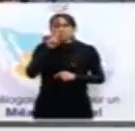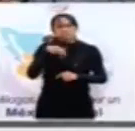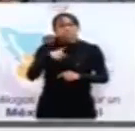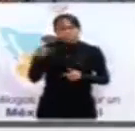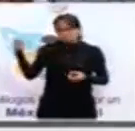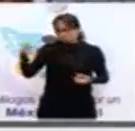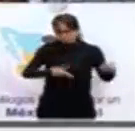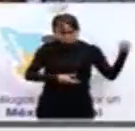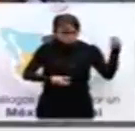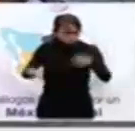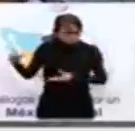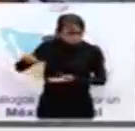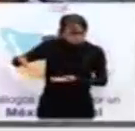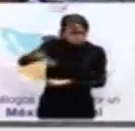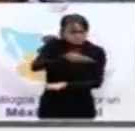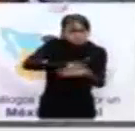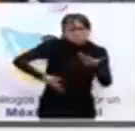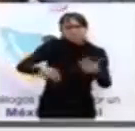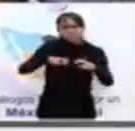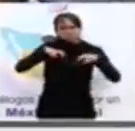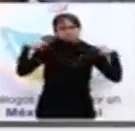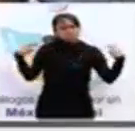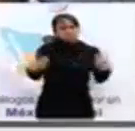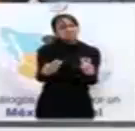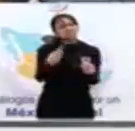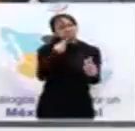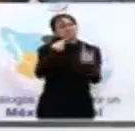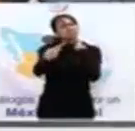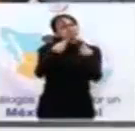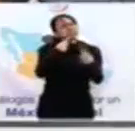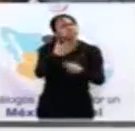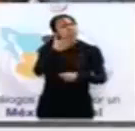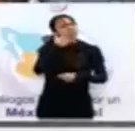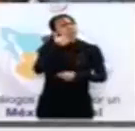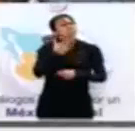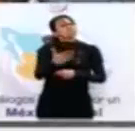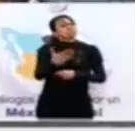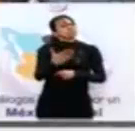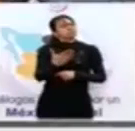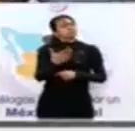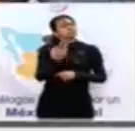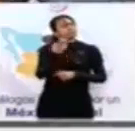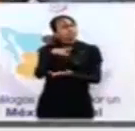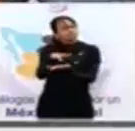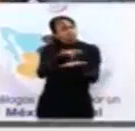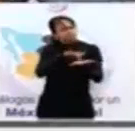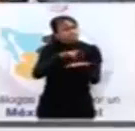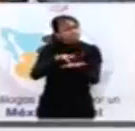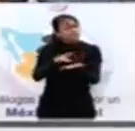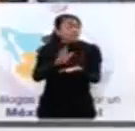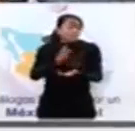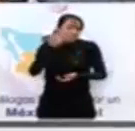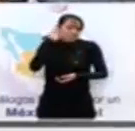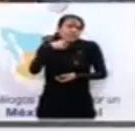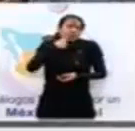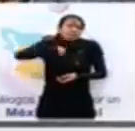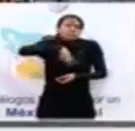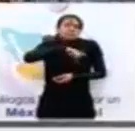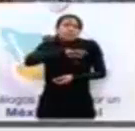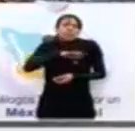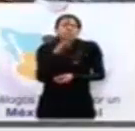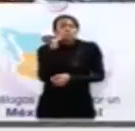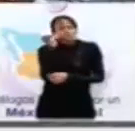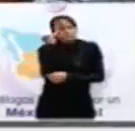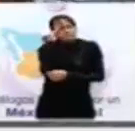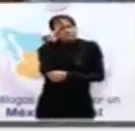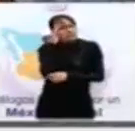mesa que realmente nos daría para una reflexión mucho más larga y profunda de